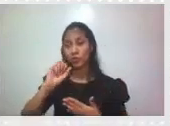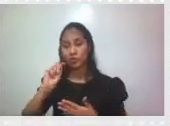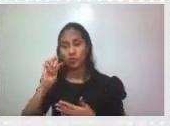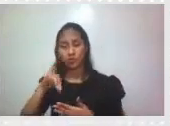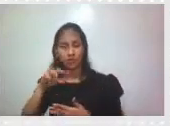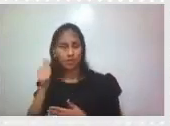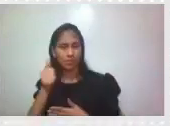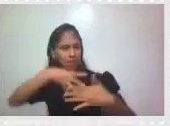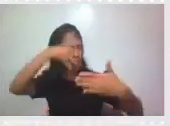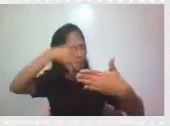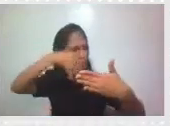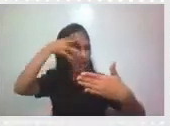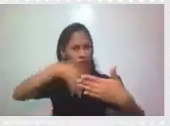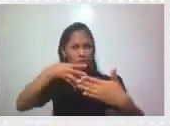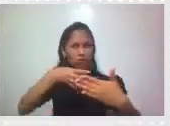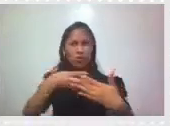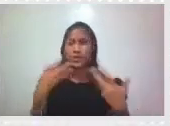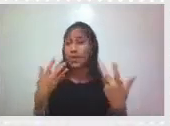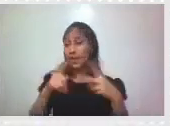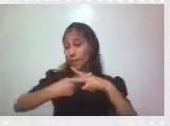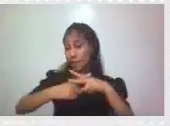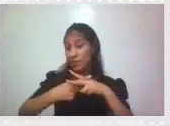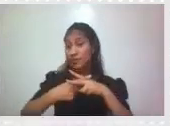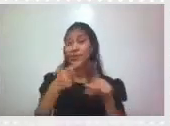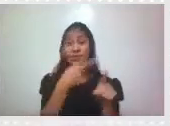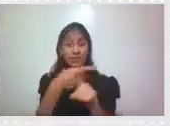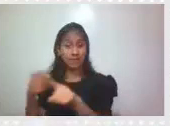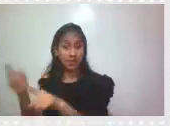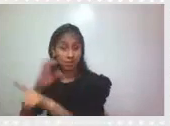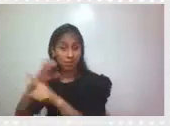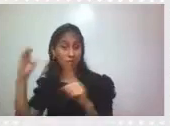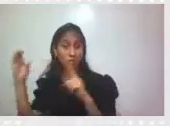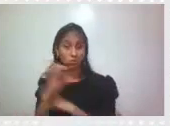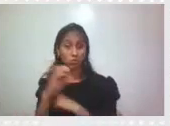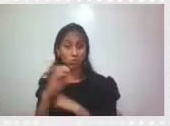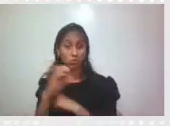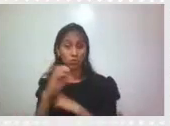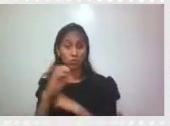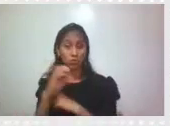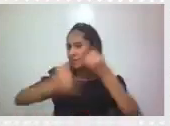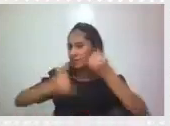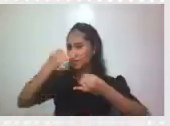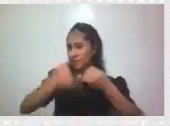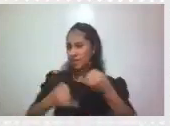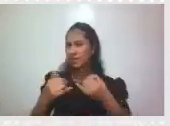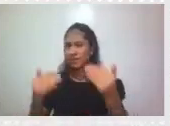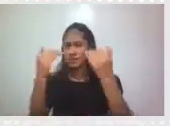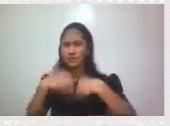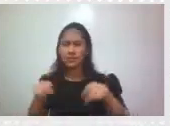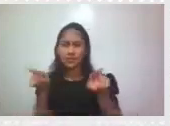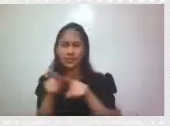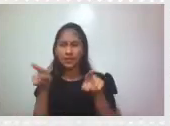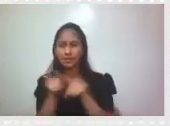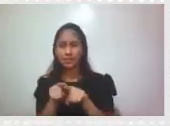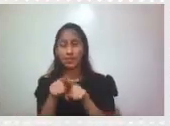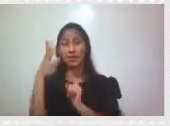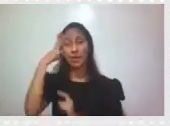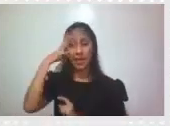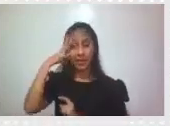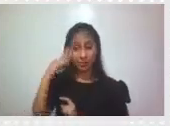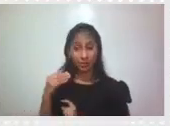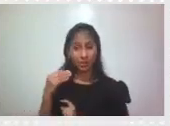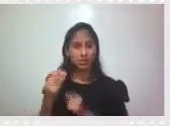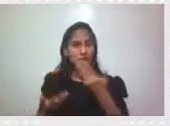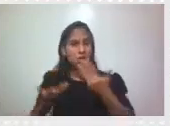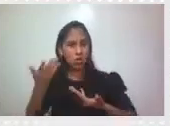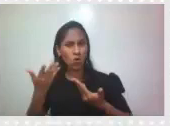un principio del aula intercultural hasta el final, y la experiencia siempre es